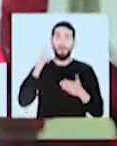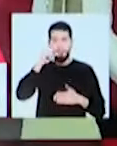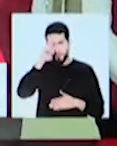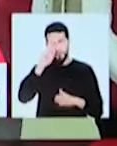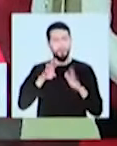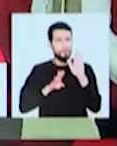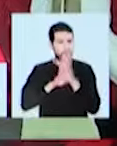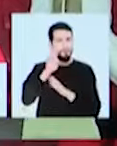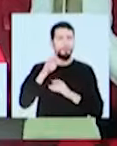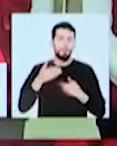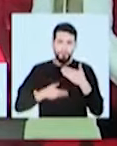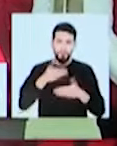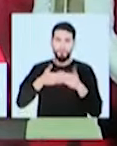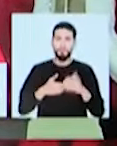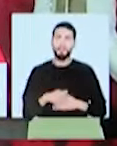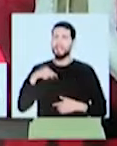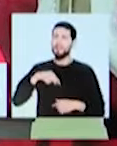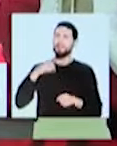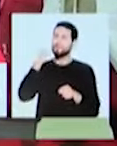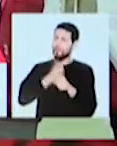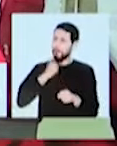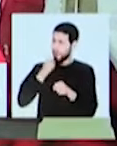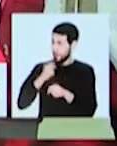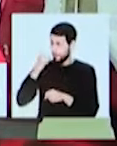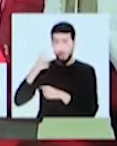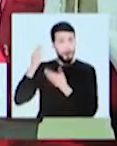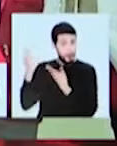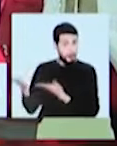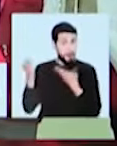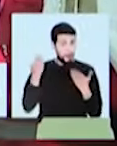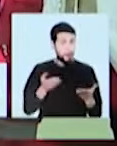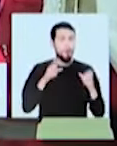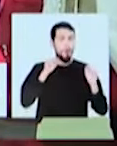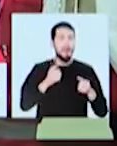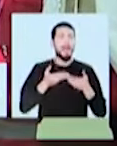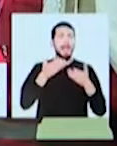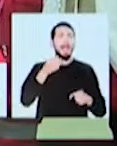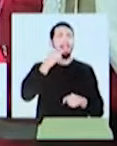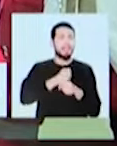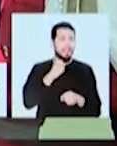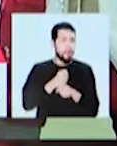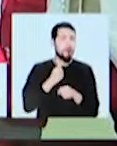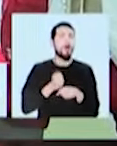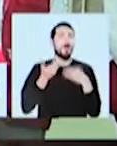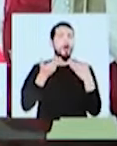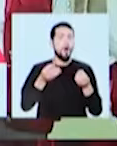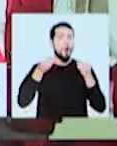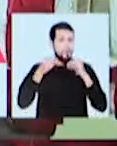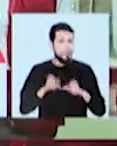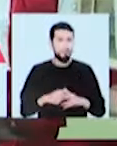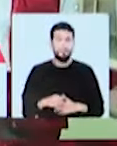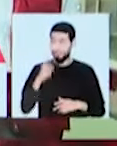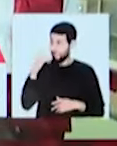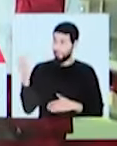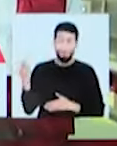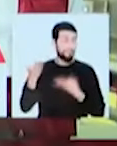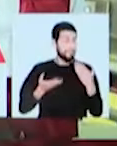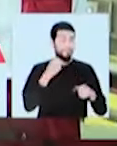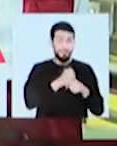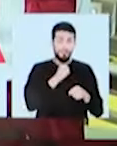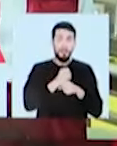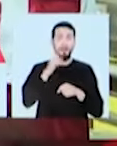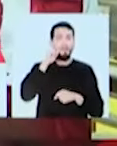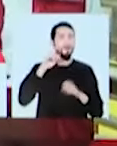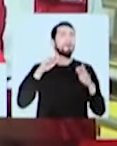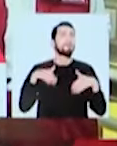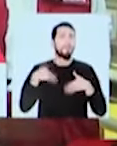que ganar en las encuestas. Pónganle el nombre que quiera, pero ella tiene que entender que